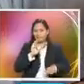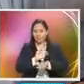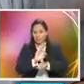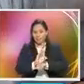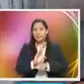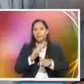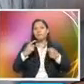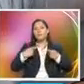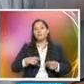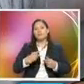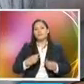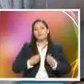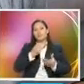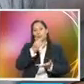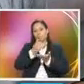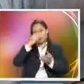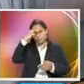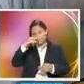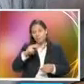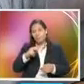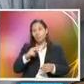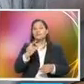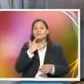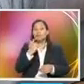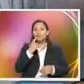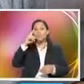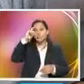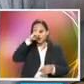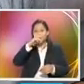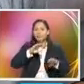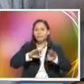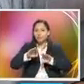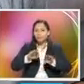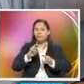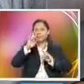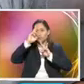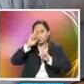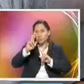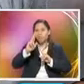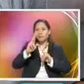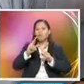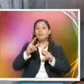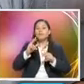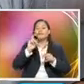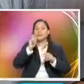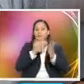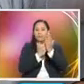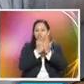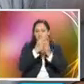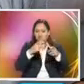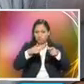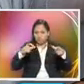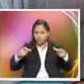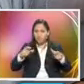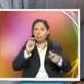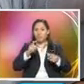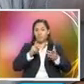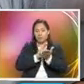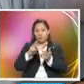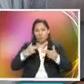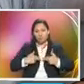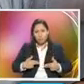y los habitantes de la Ciudad de México. Y el reto que tenemos es que se honre el principio de progresividad, es decir, que se maximicen los derechos